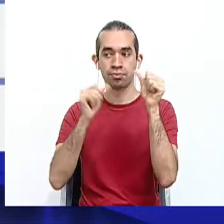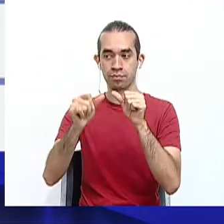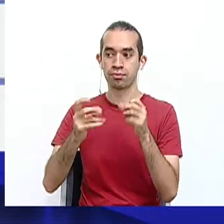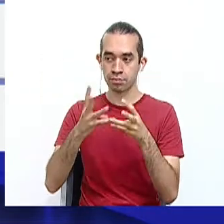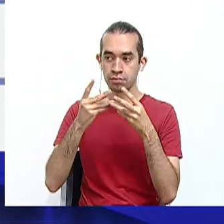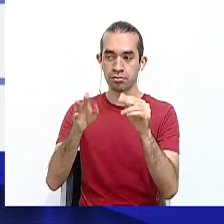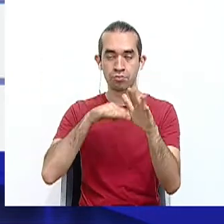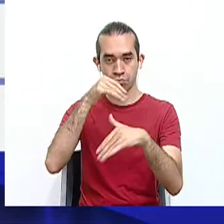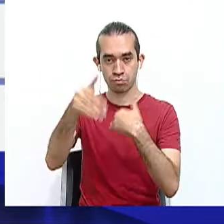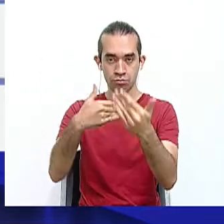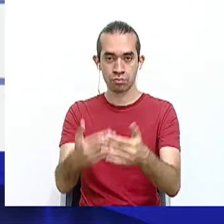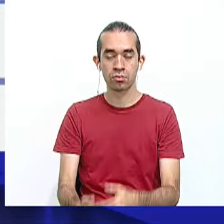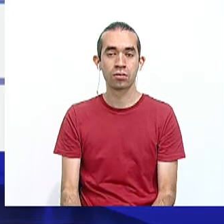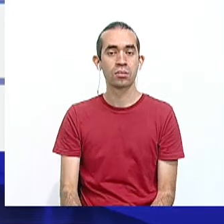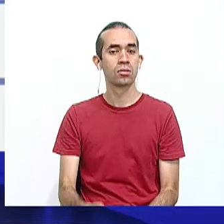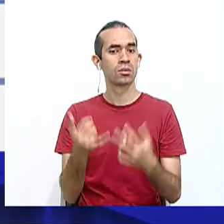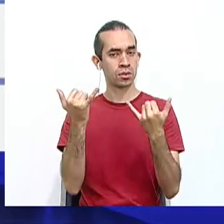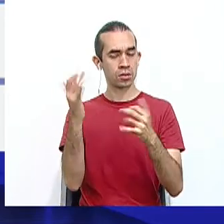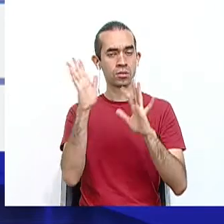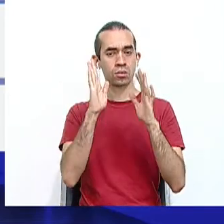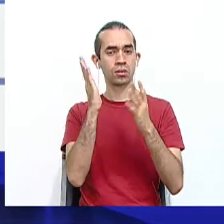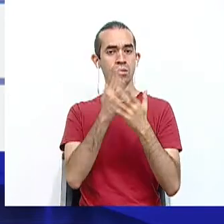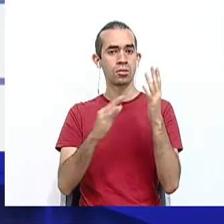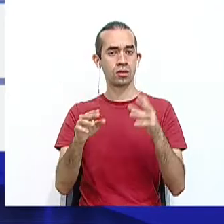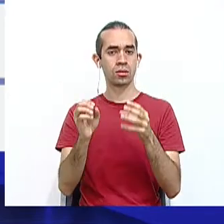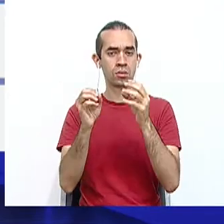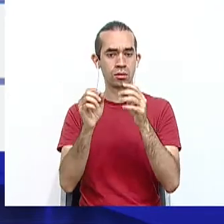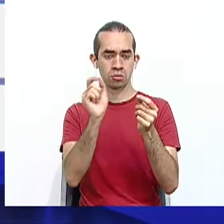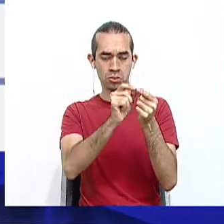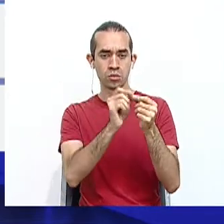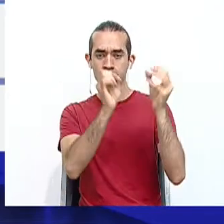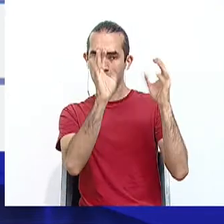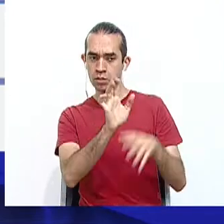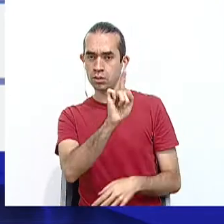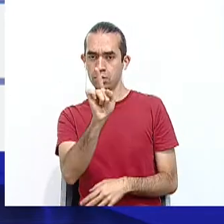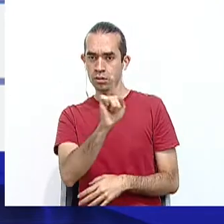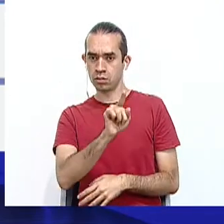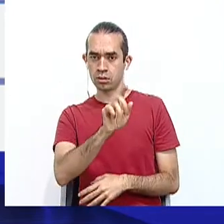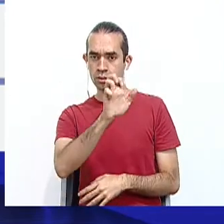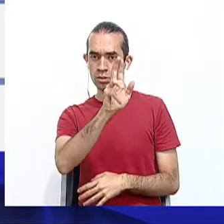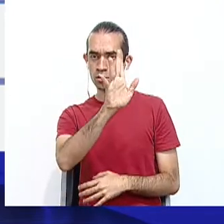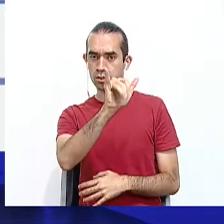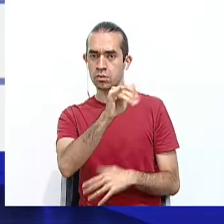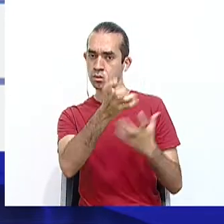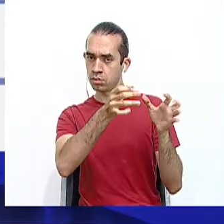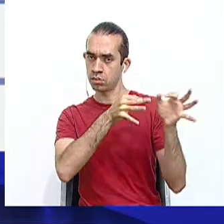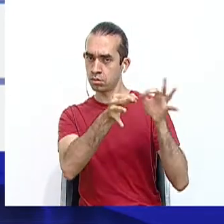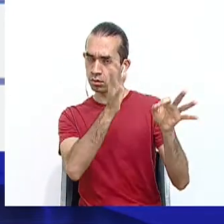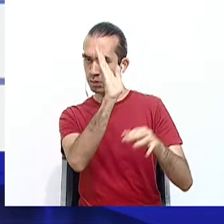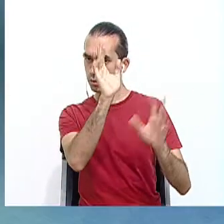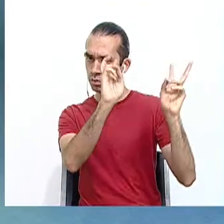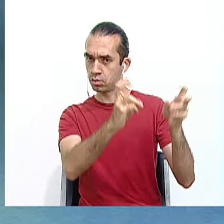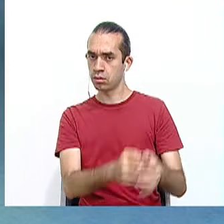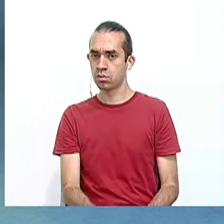sobrevivir. Veamos ahora algunos detalles que la profesora Seidy desea presentarnos sobre este tema.